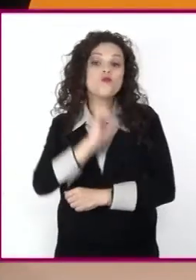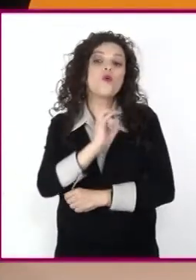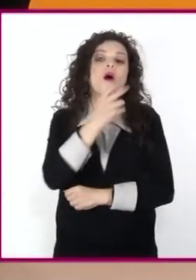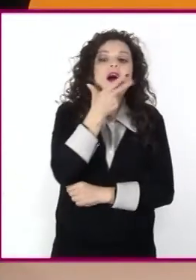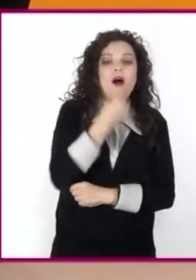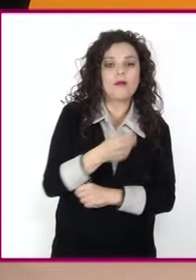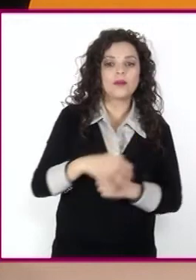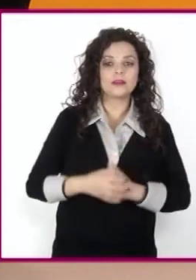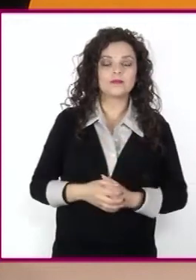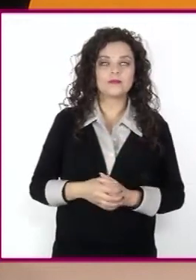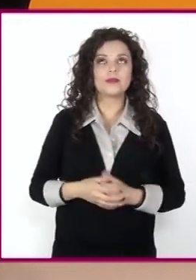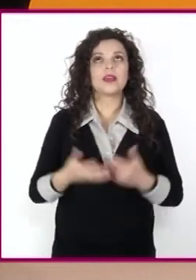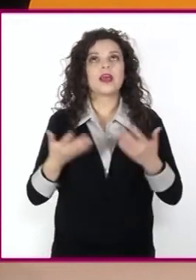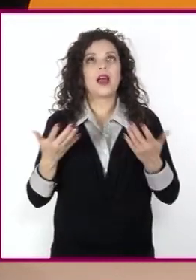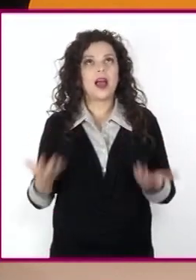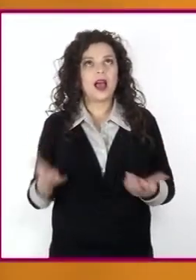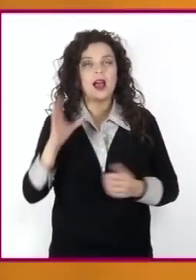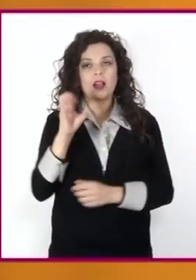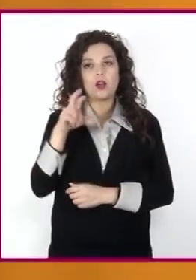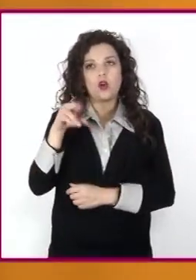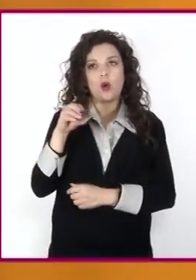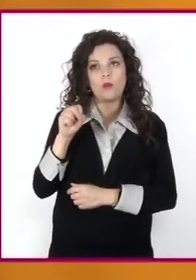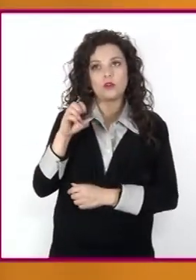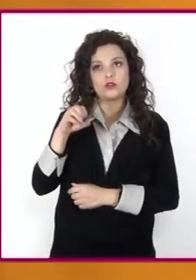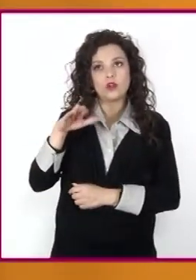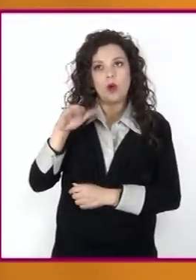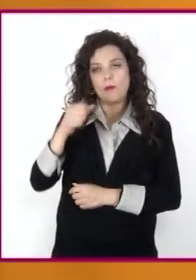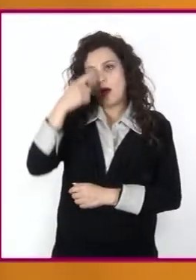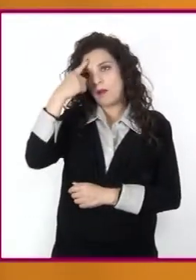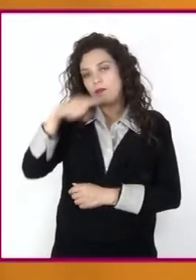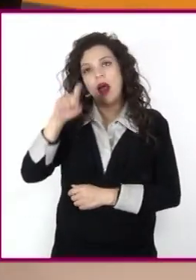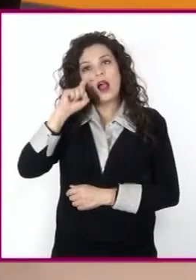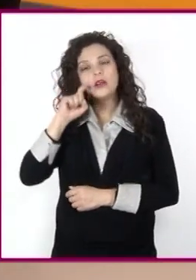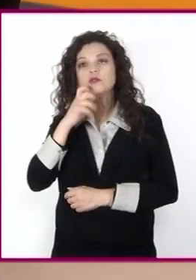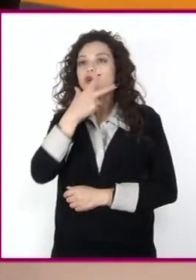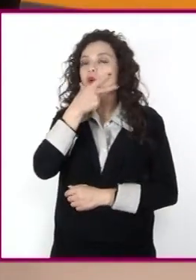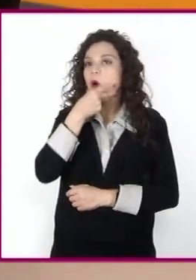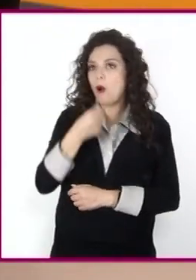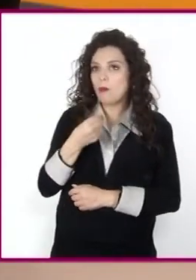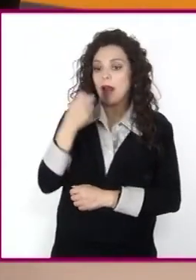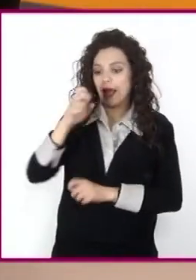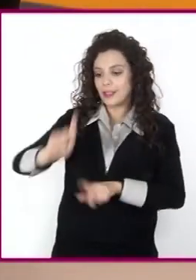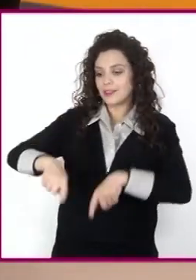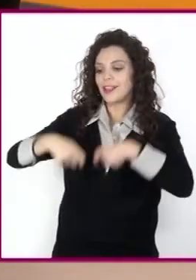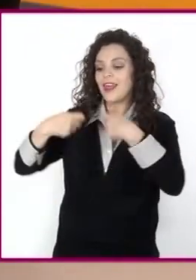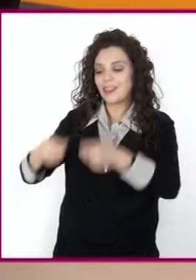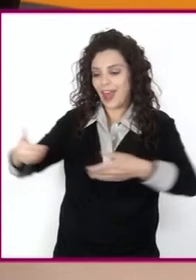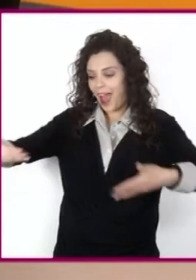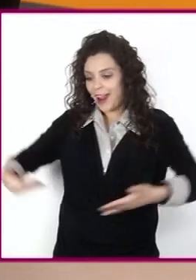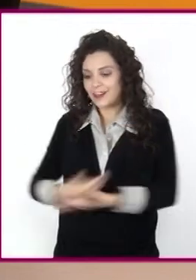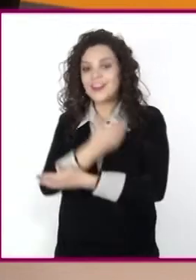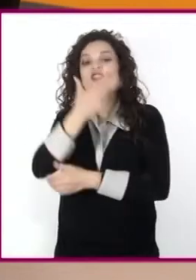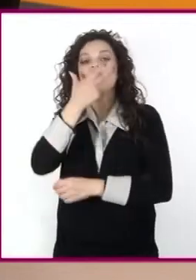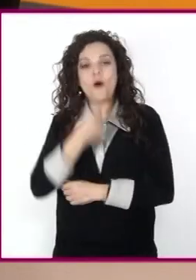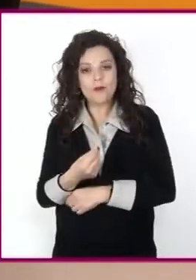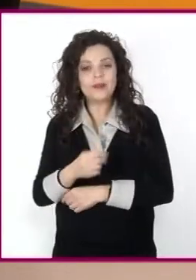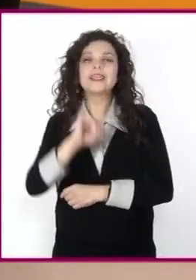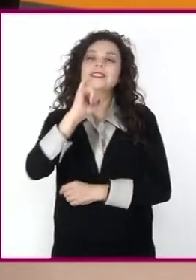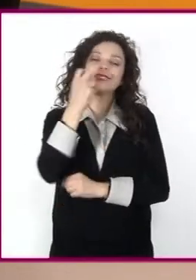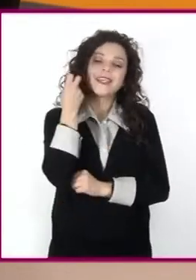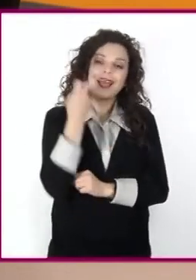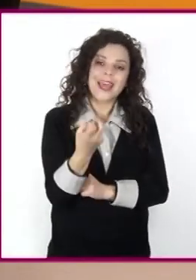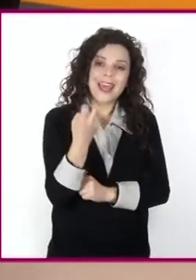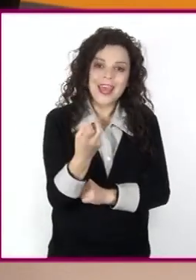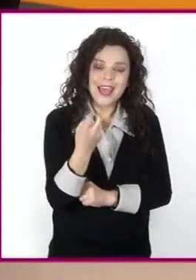Entonces los cromosomas sexuales masculinos que al azar determinan el sexo del bebé. Así es. Con lo